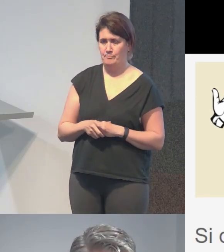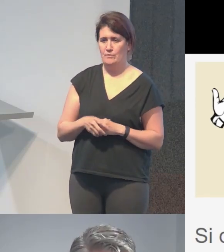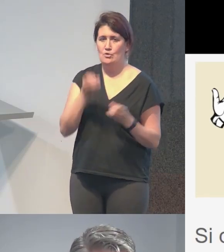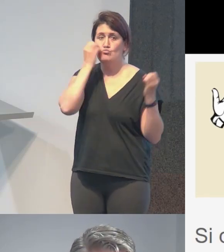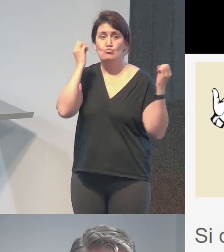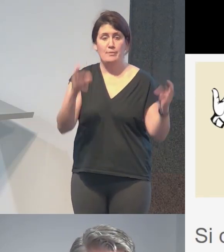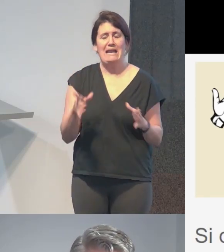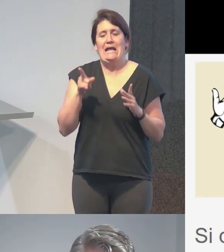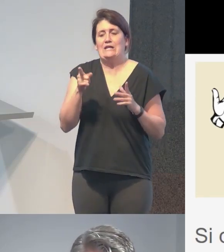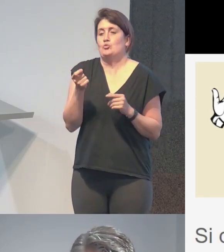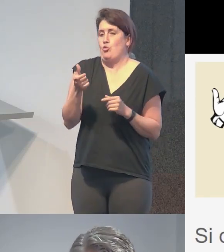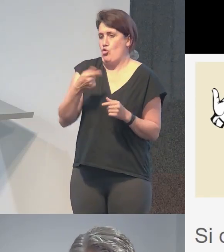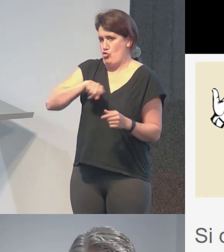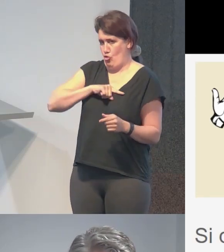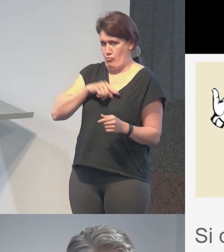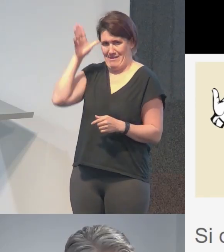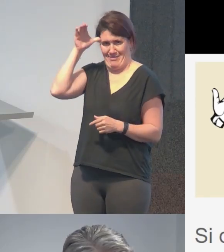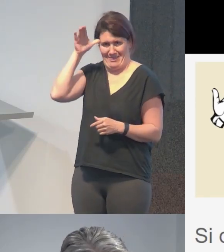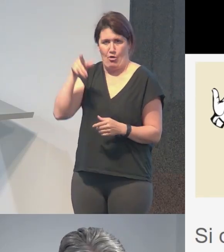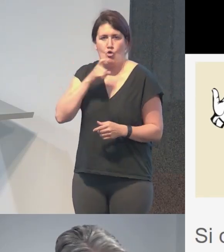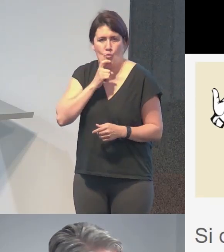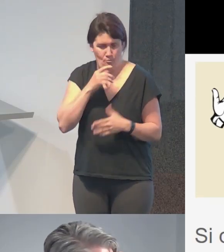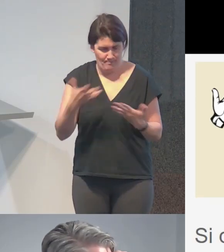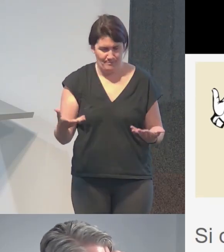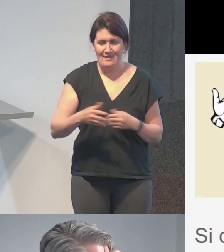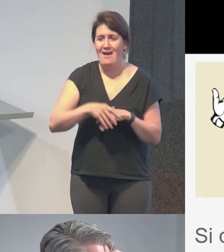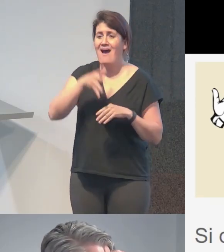Muy bien, eso es un poco de dónde vengo. Ahora,